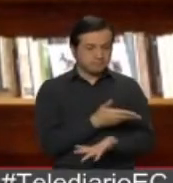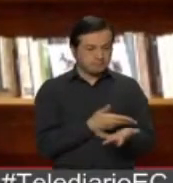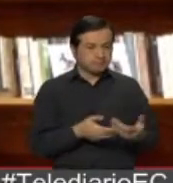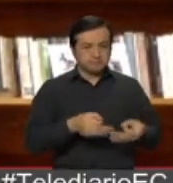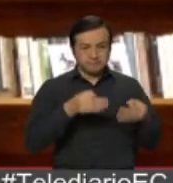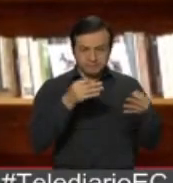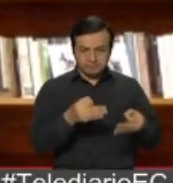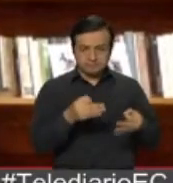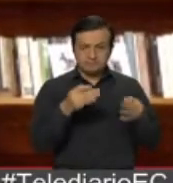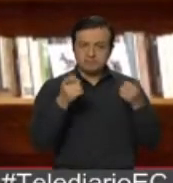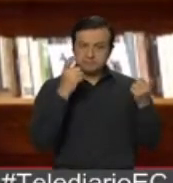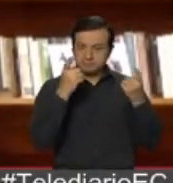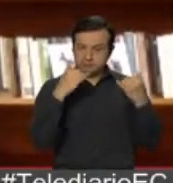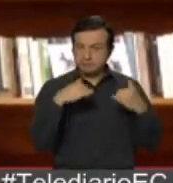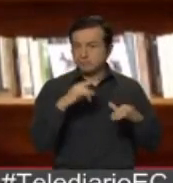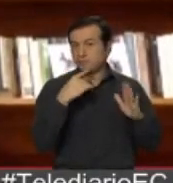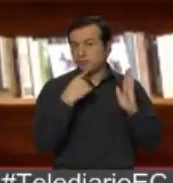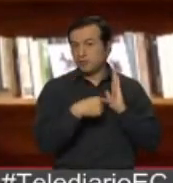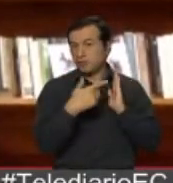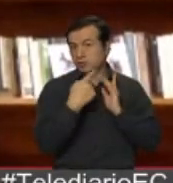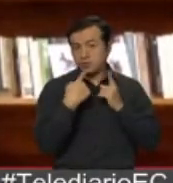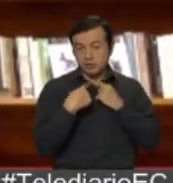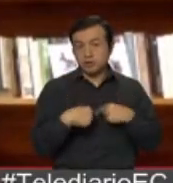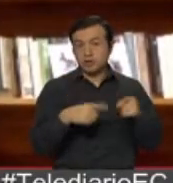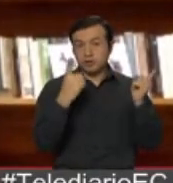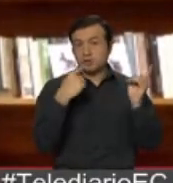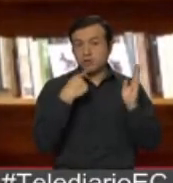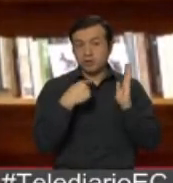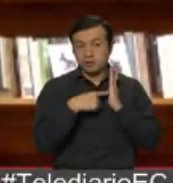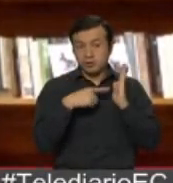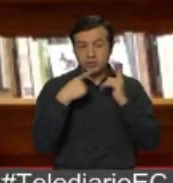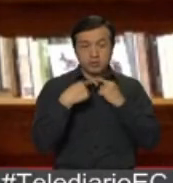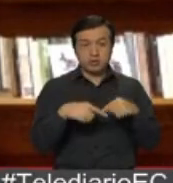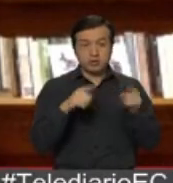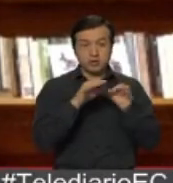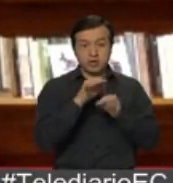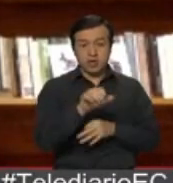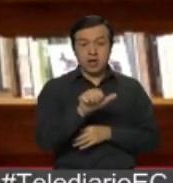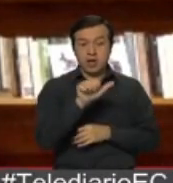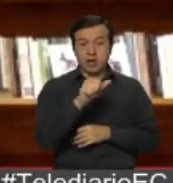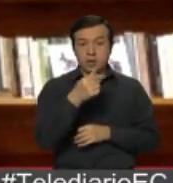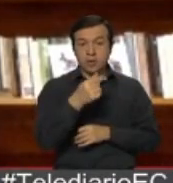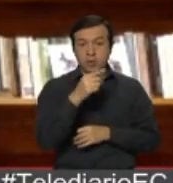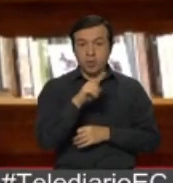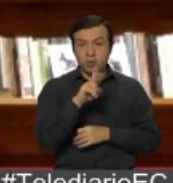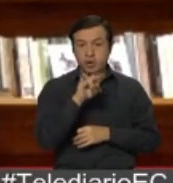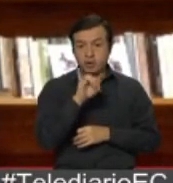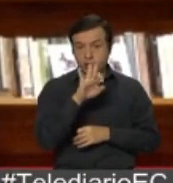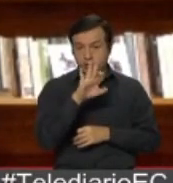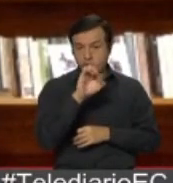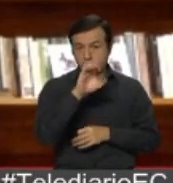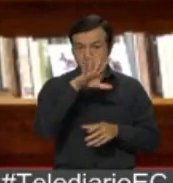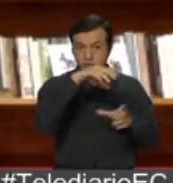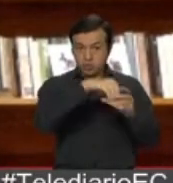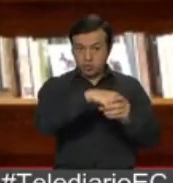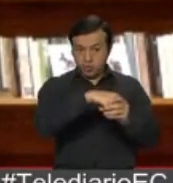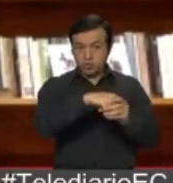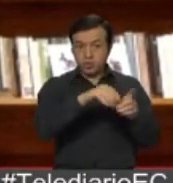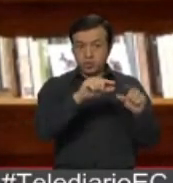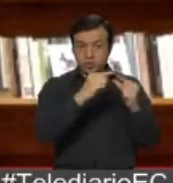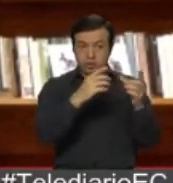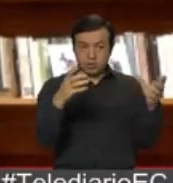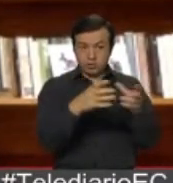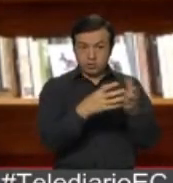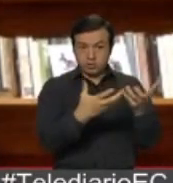para este control. Por ejemplo, le menciono, en el caso del cantón Aguarico, donde están los pueblos